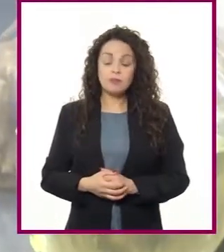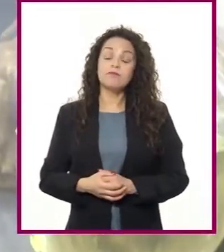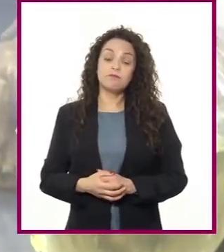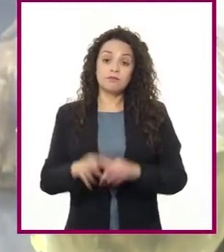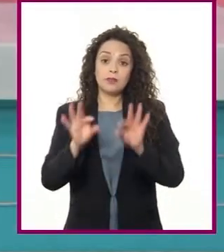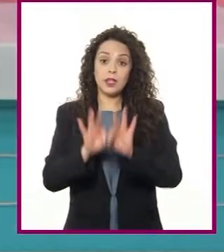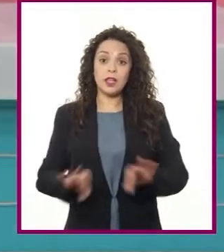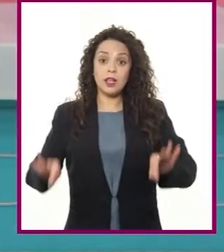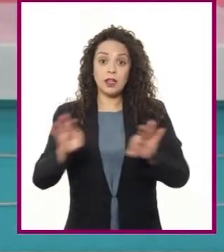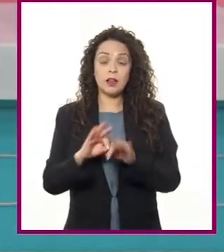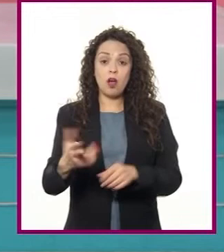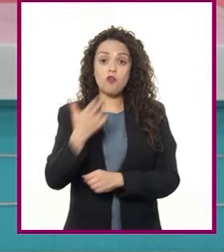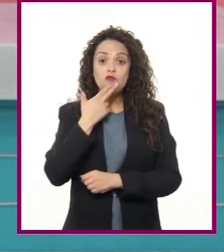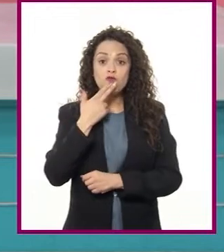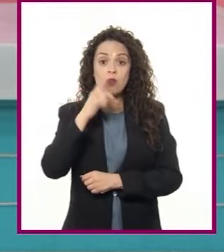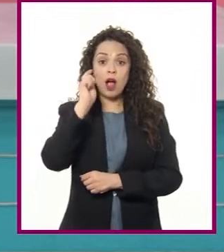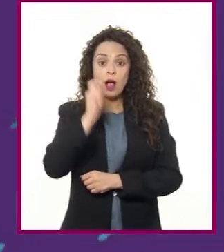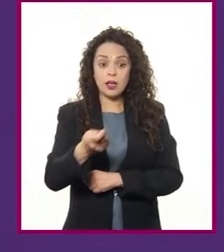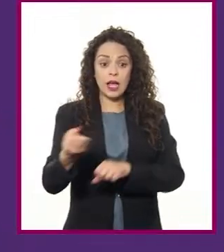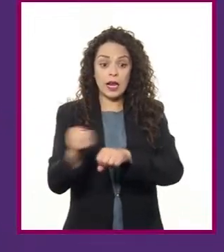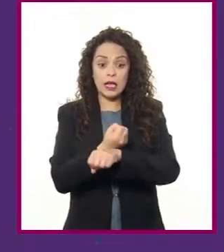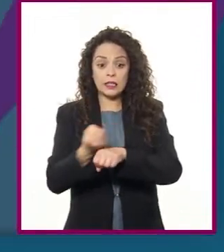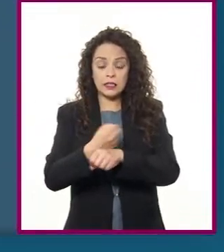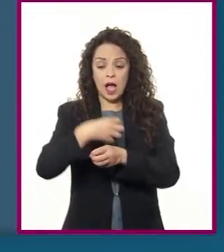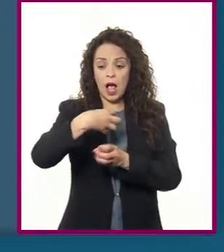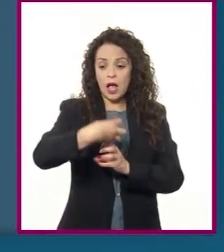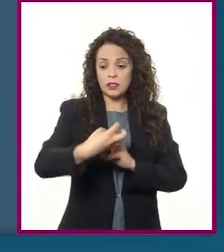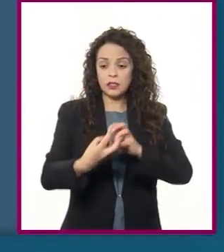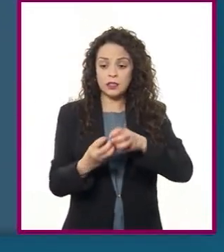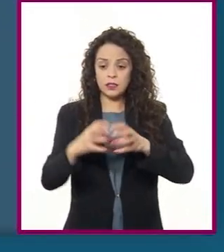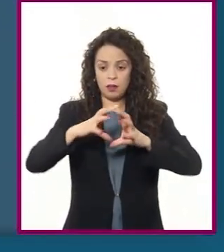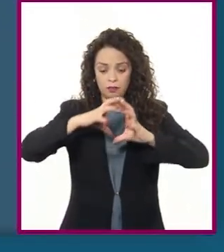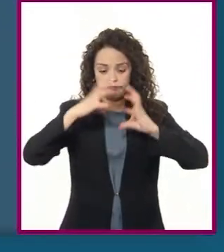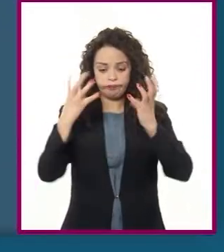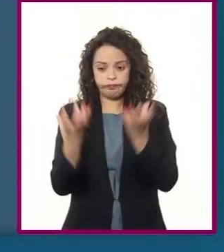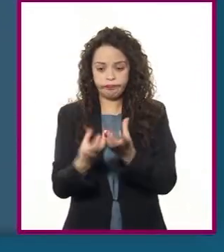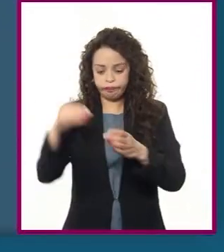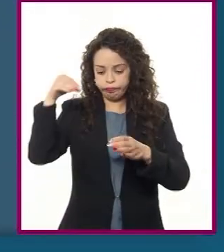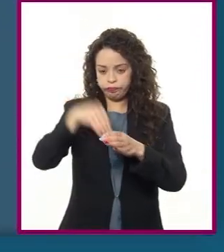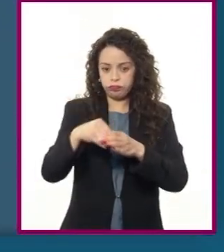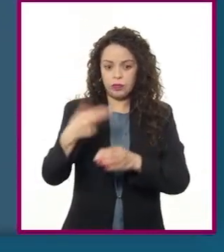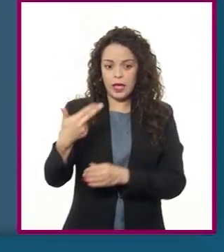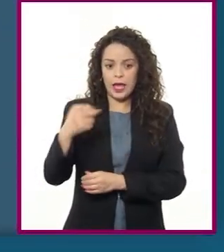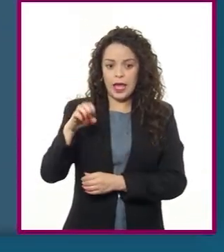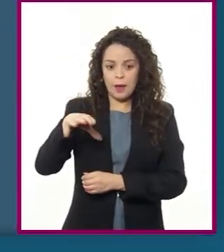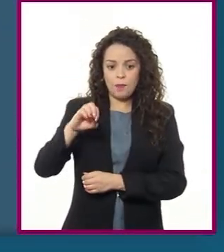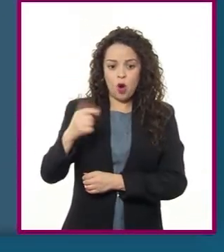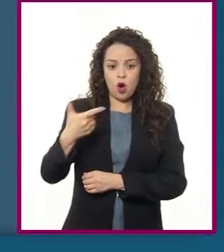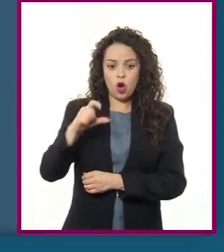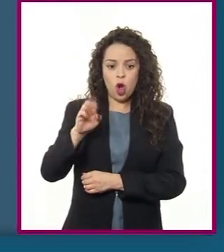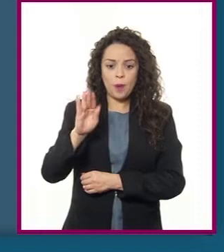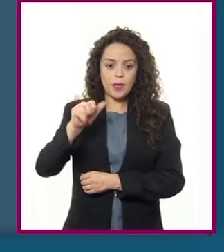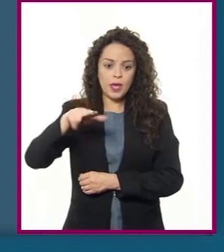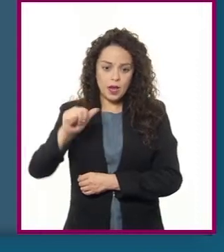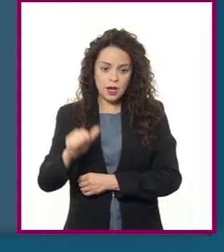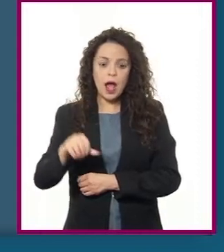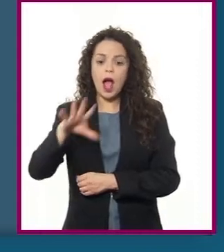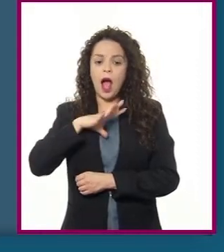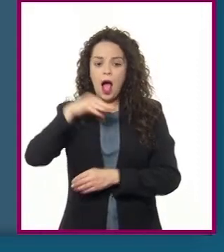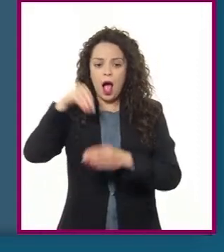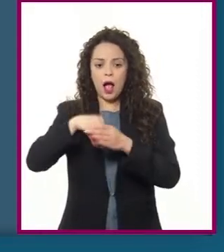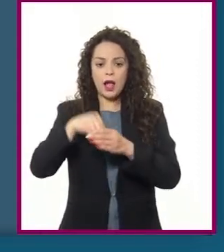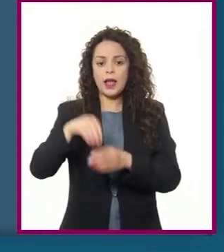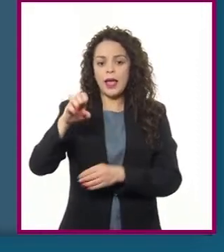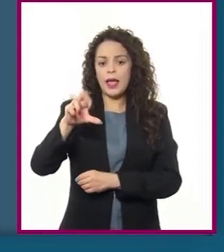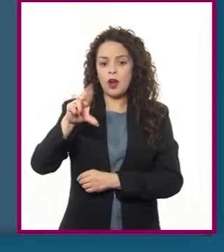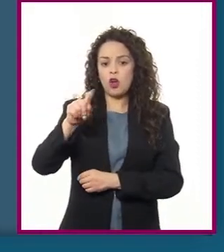el funcionamiento de las células sanguíneas, ya que forma parte de la hemoglobina, que está presente en los eritrocitos y con ello contribuye